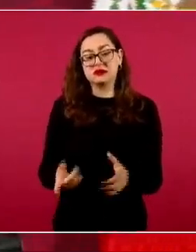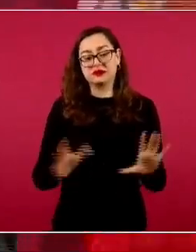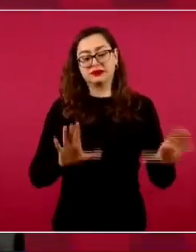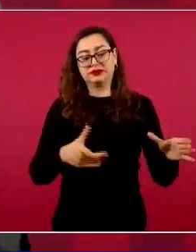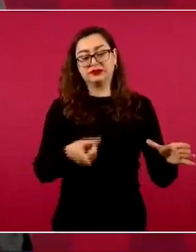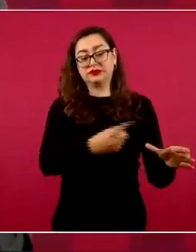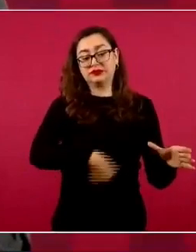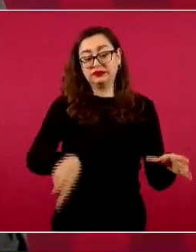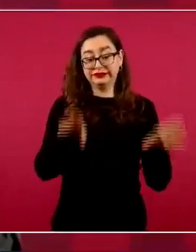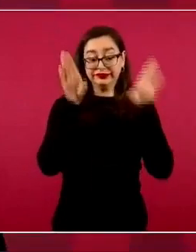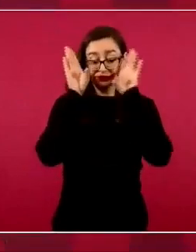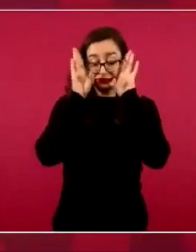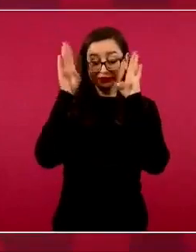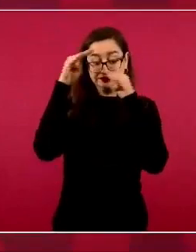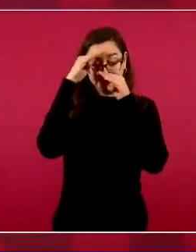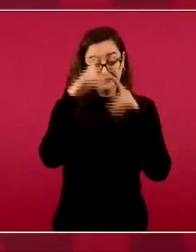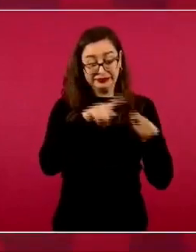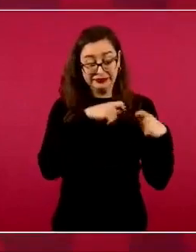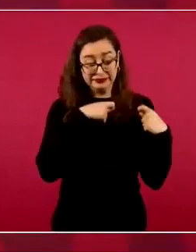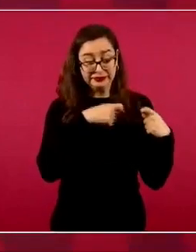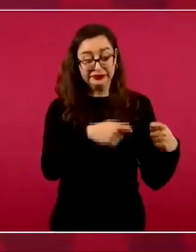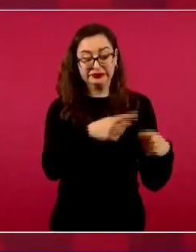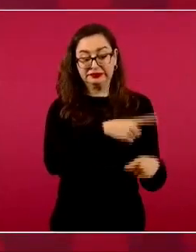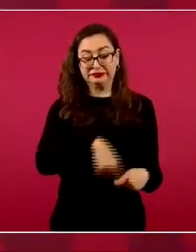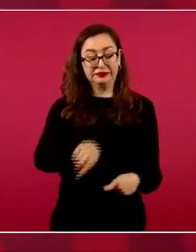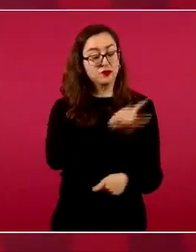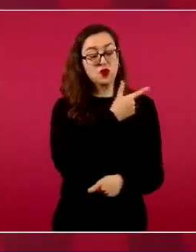militantes del conservadurismo,